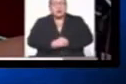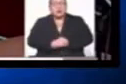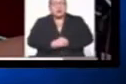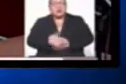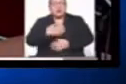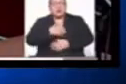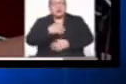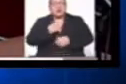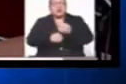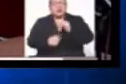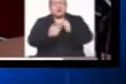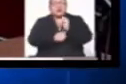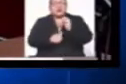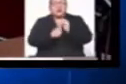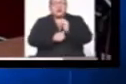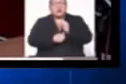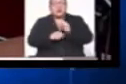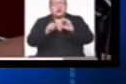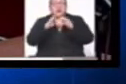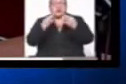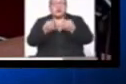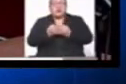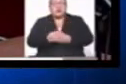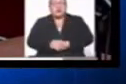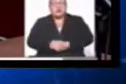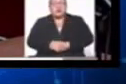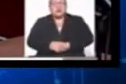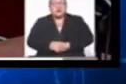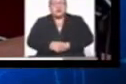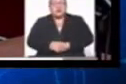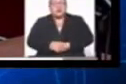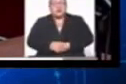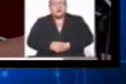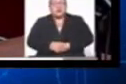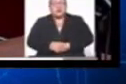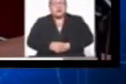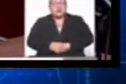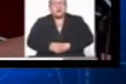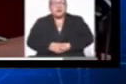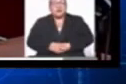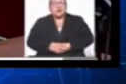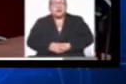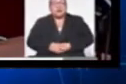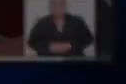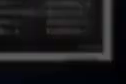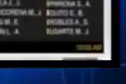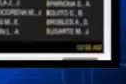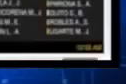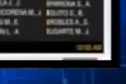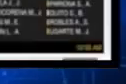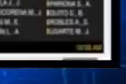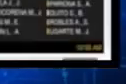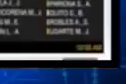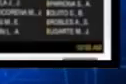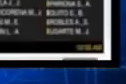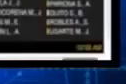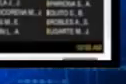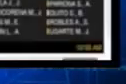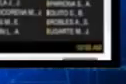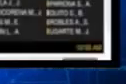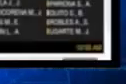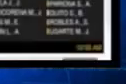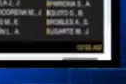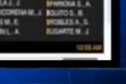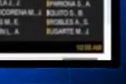no van a poder volver tendrían que postular al senado digamos no pero son mucho menos no Eh Yo particularmente estoy a favor de la